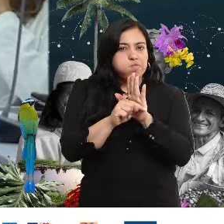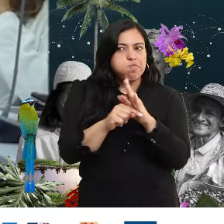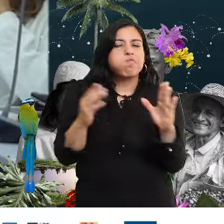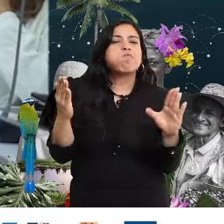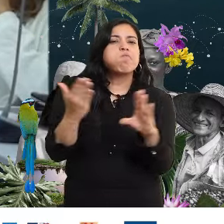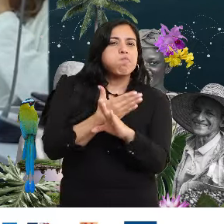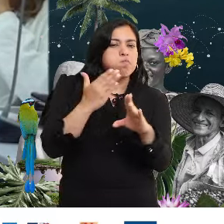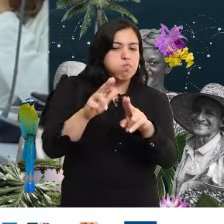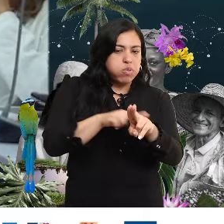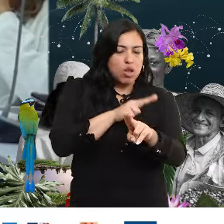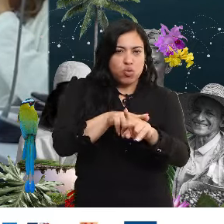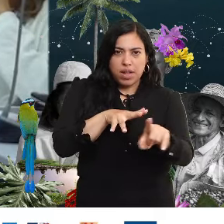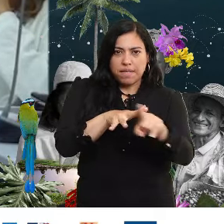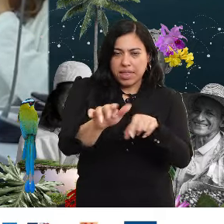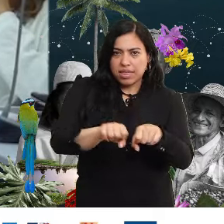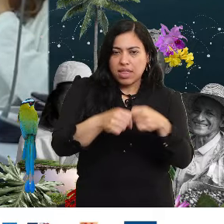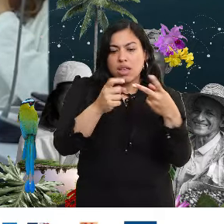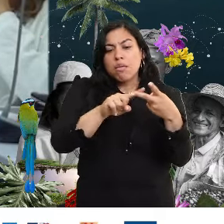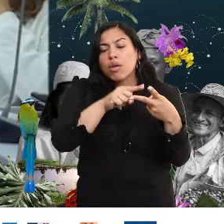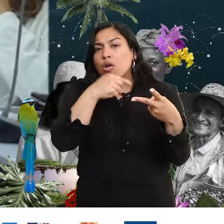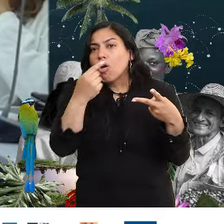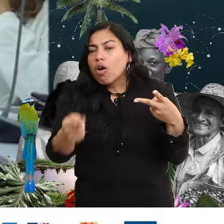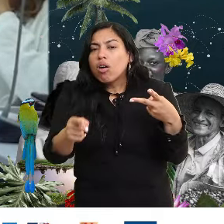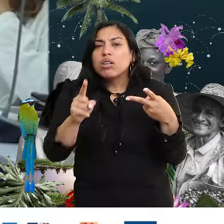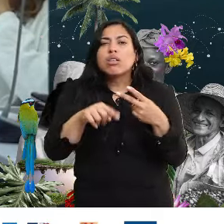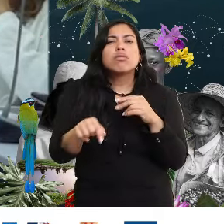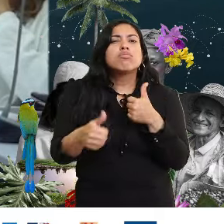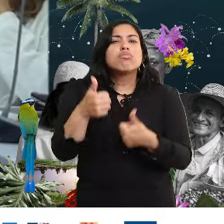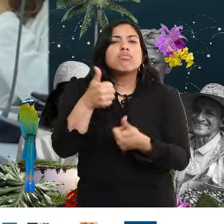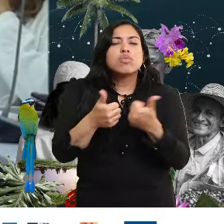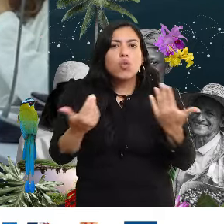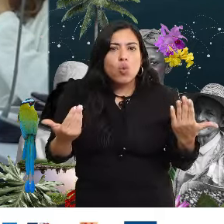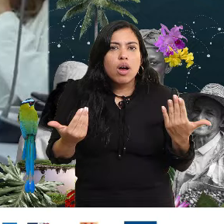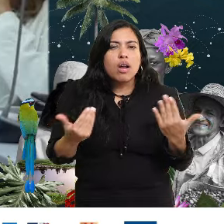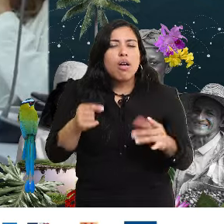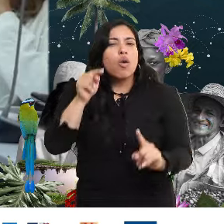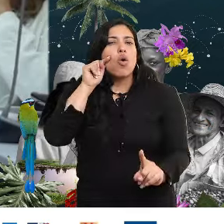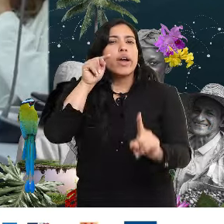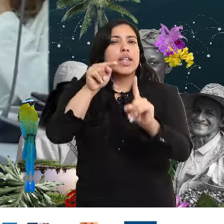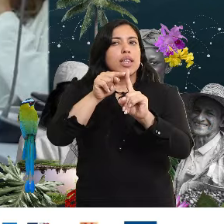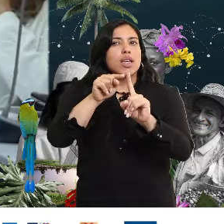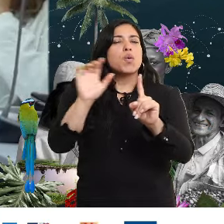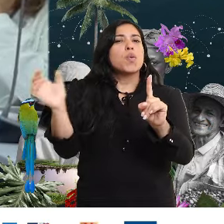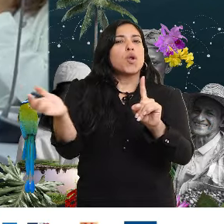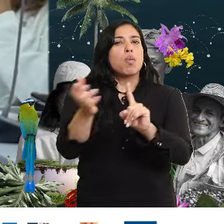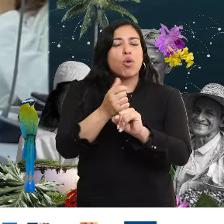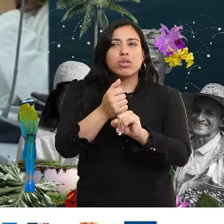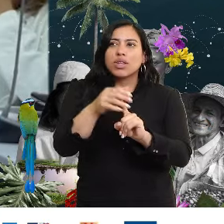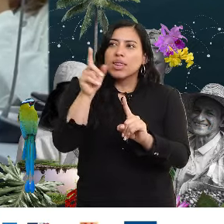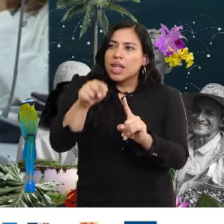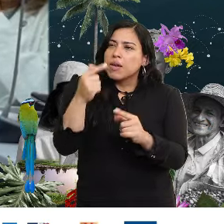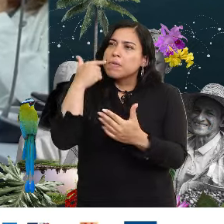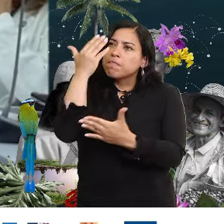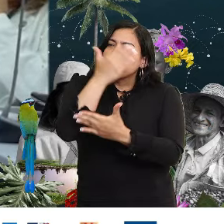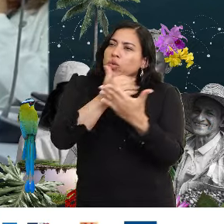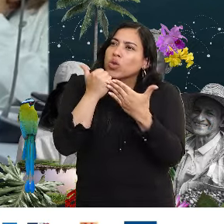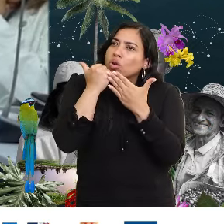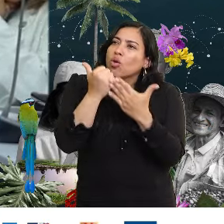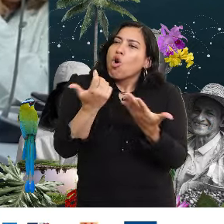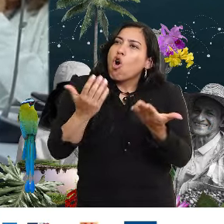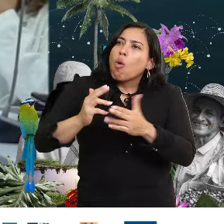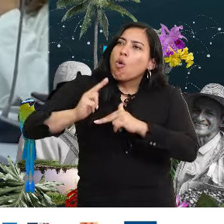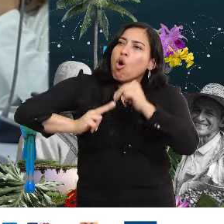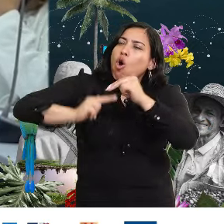la naturaleza, pero por otro lado, al mismo tiempo, un objetivo, un propósito superior que podría ayudar a